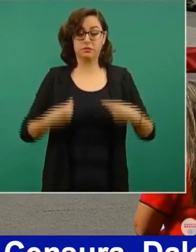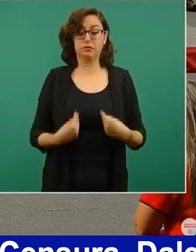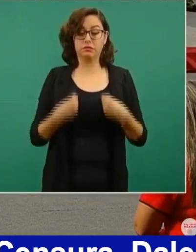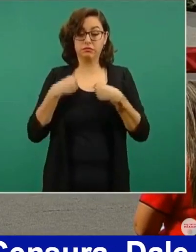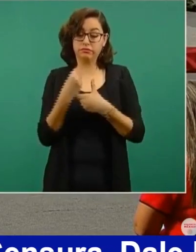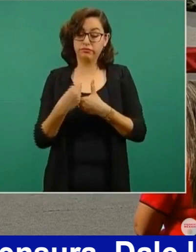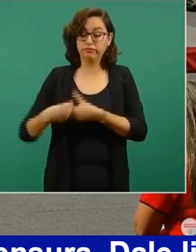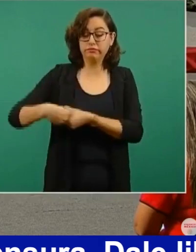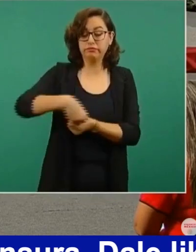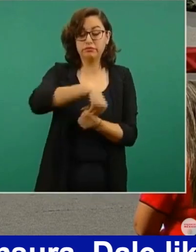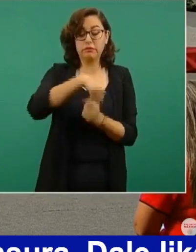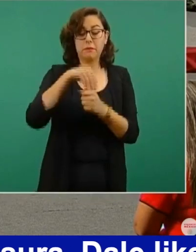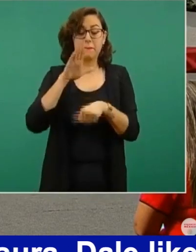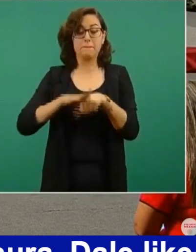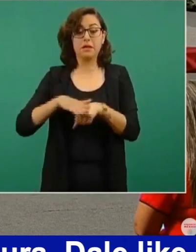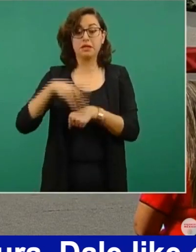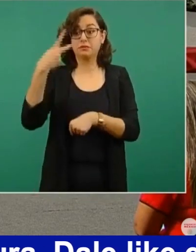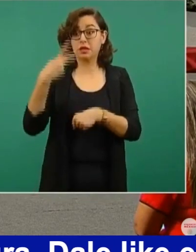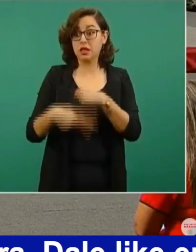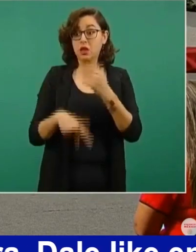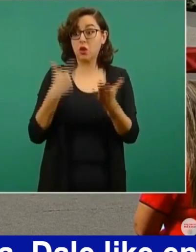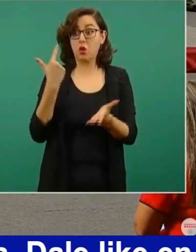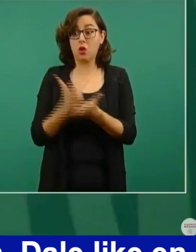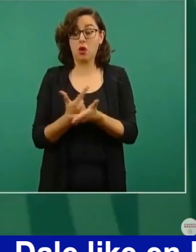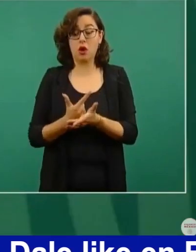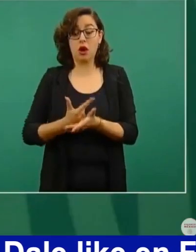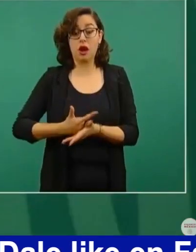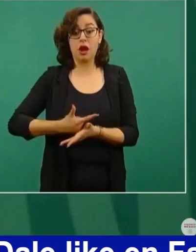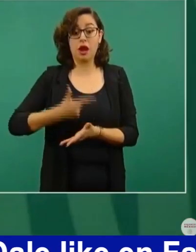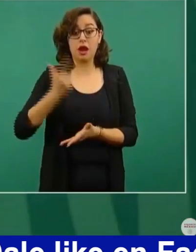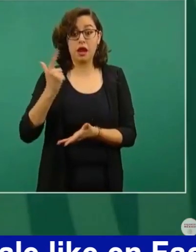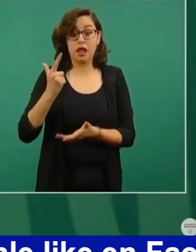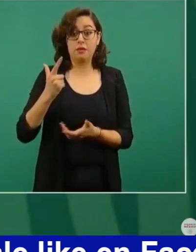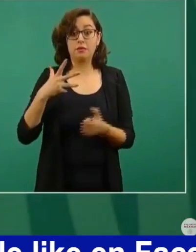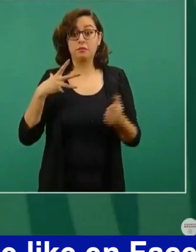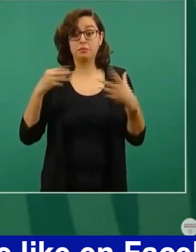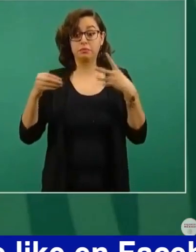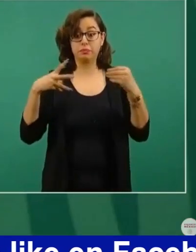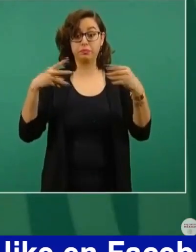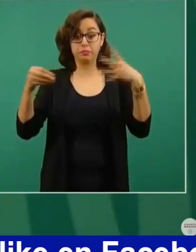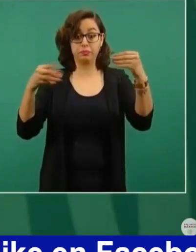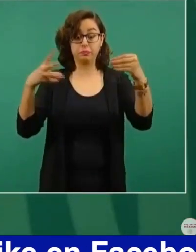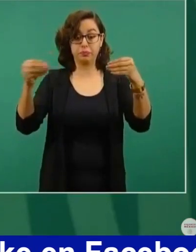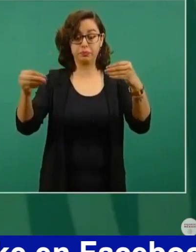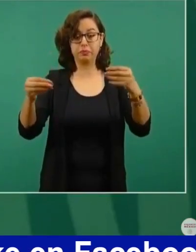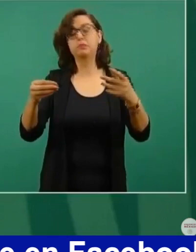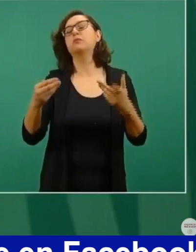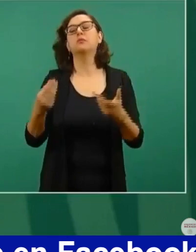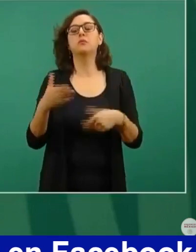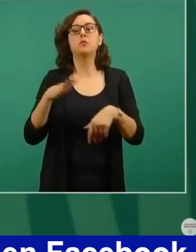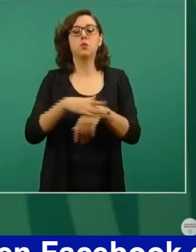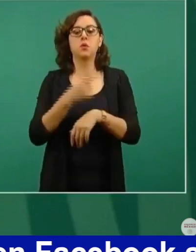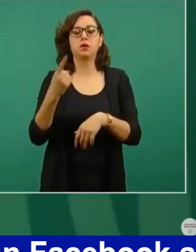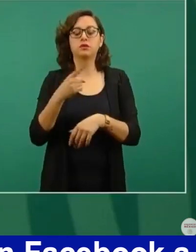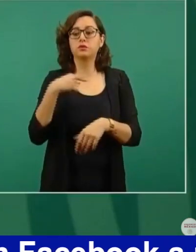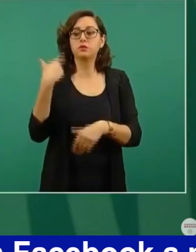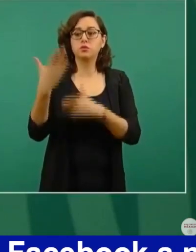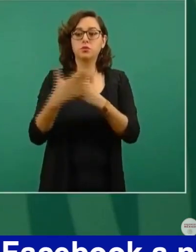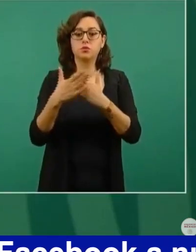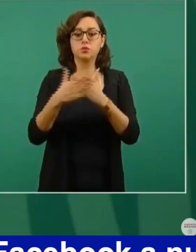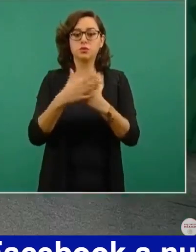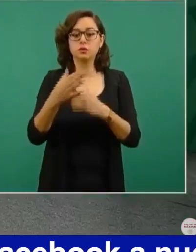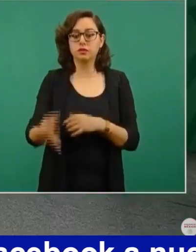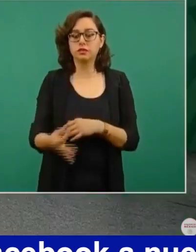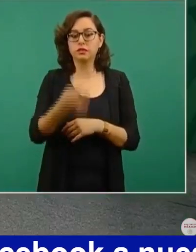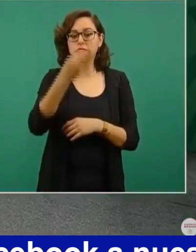densidad poblacional y el tamaño poblacional. En su momento, cuando culminemos la vacunación de personas adultas mayores, lo que